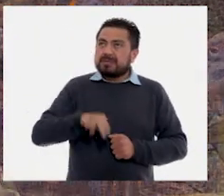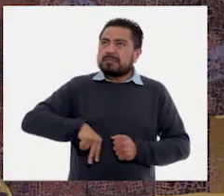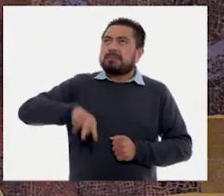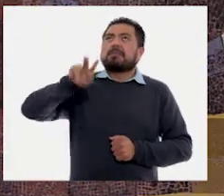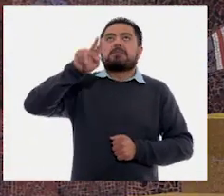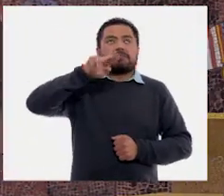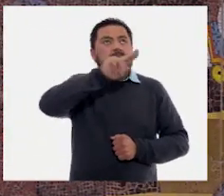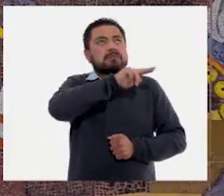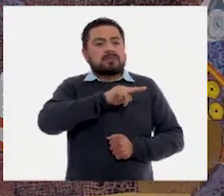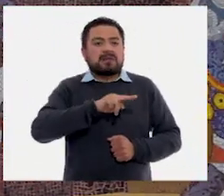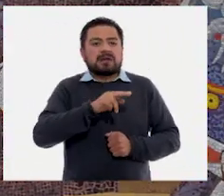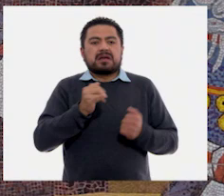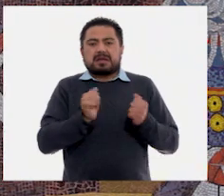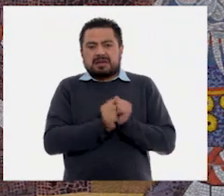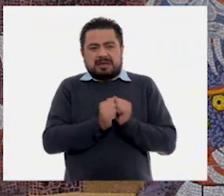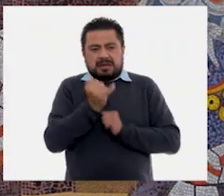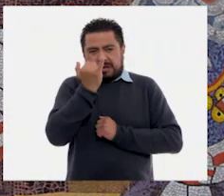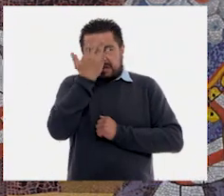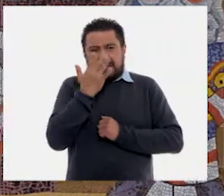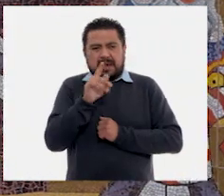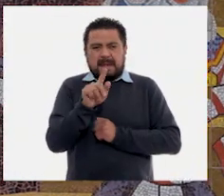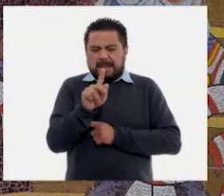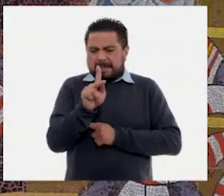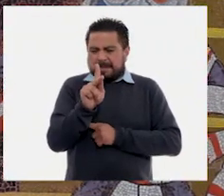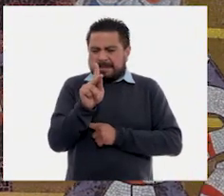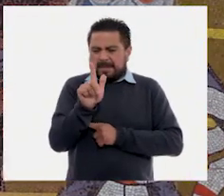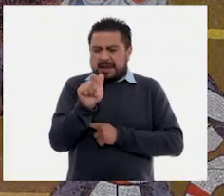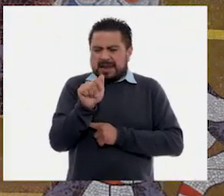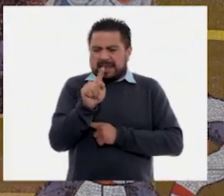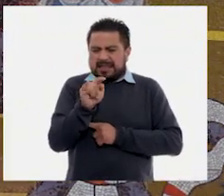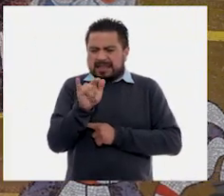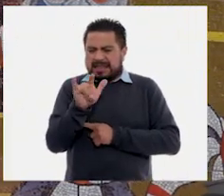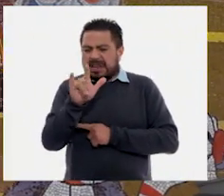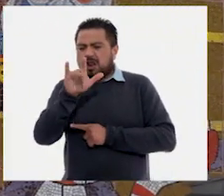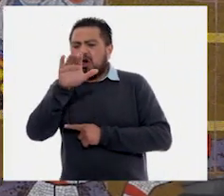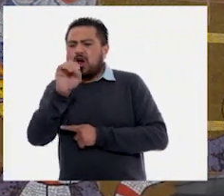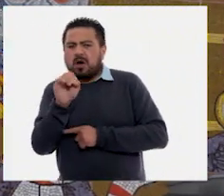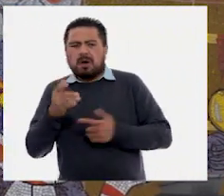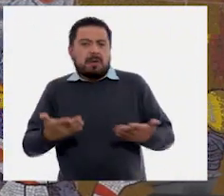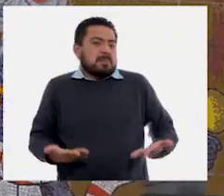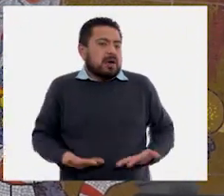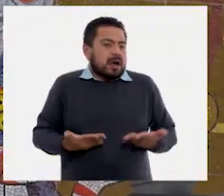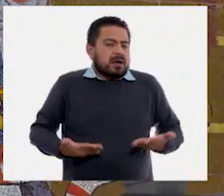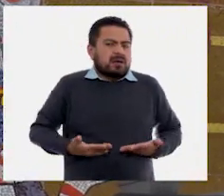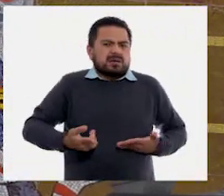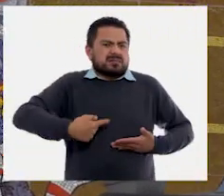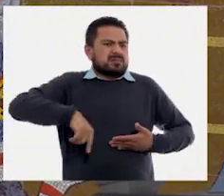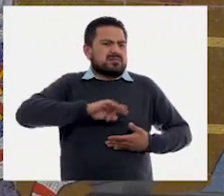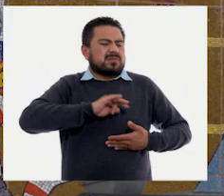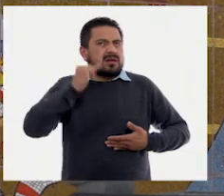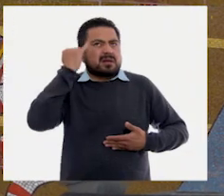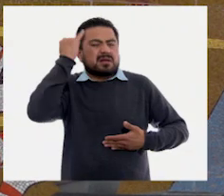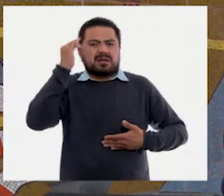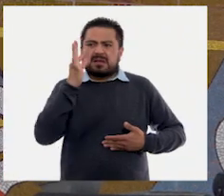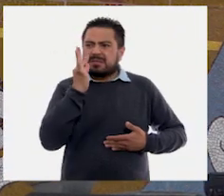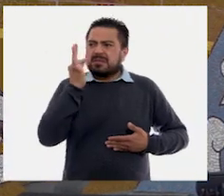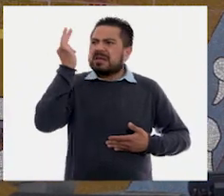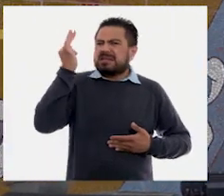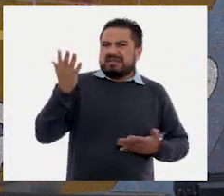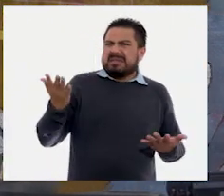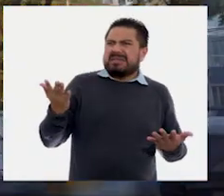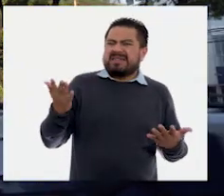ver unas figuritas de Tlatilco bailando, ¿no? Y uno se imagina a Cantinflas y